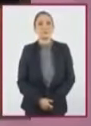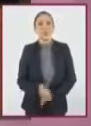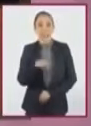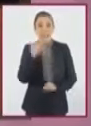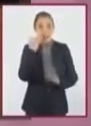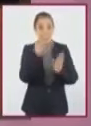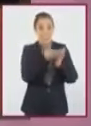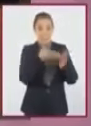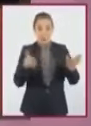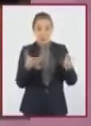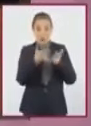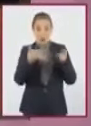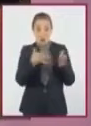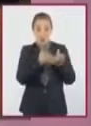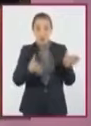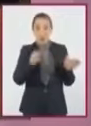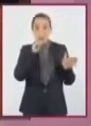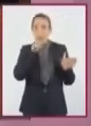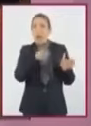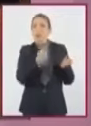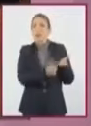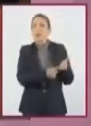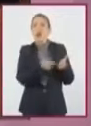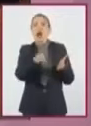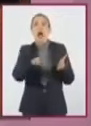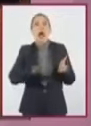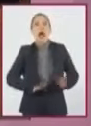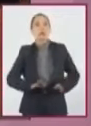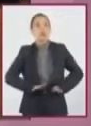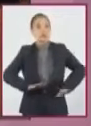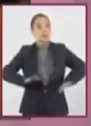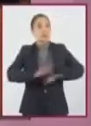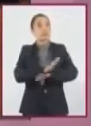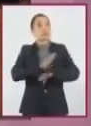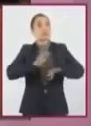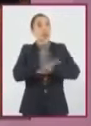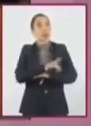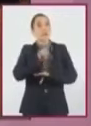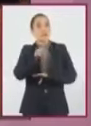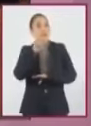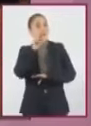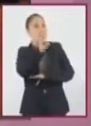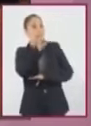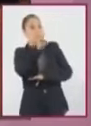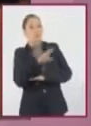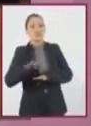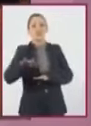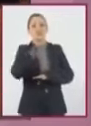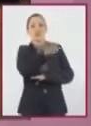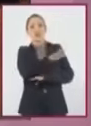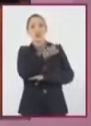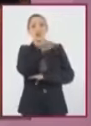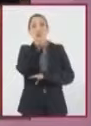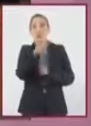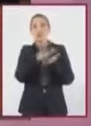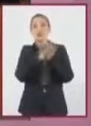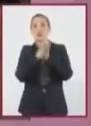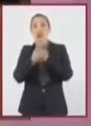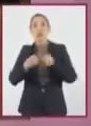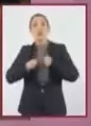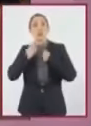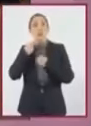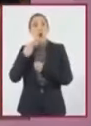Este periodo histórico también se caracterizó por un importante cambio en la forma de concebir la realidad que tuvo consecuencias en la